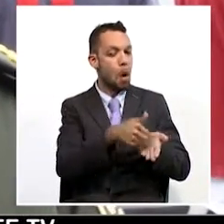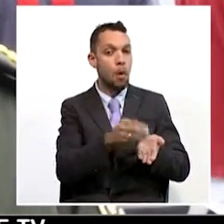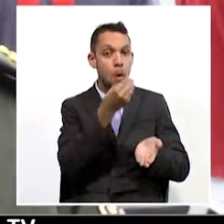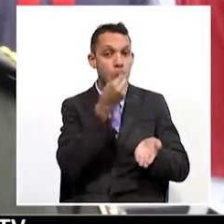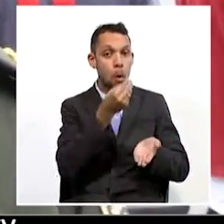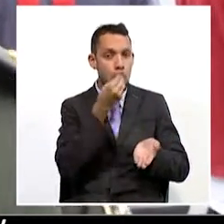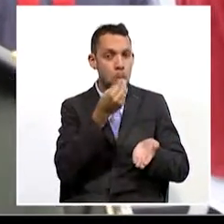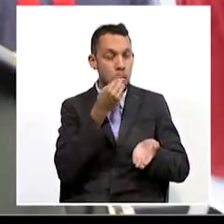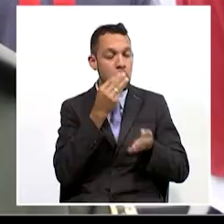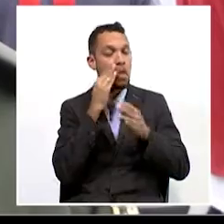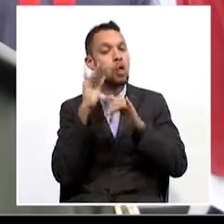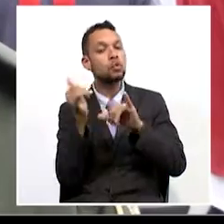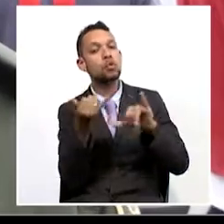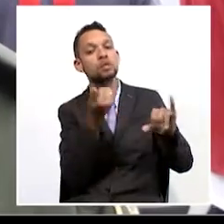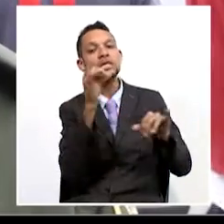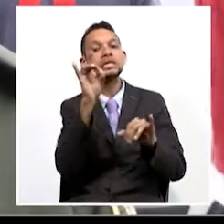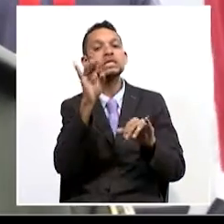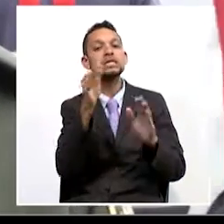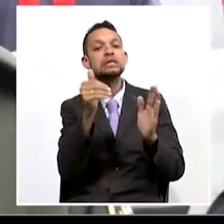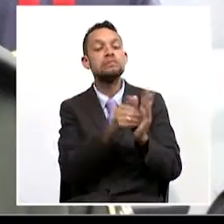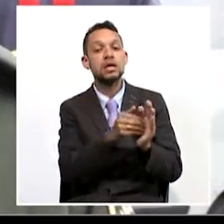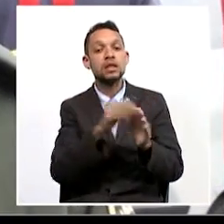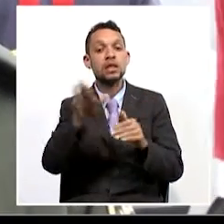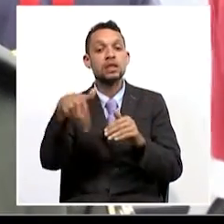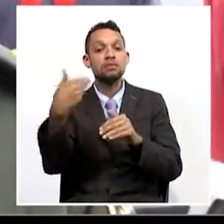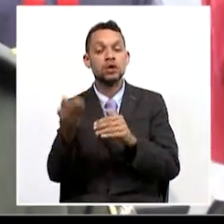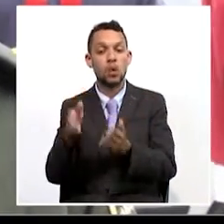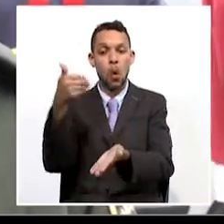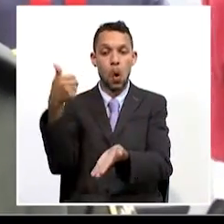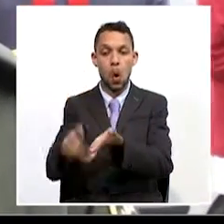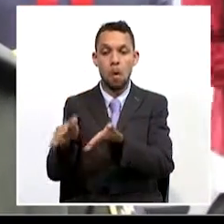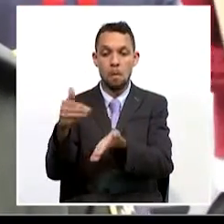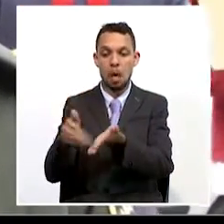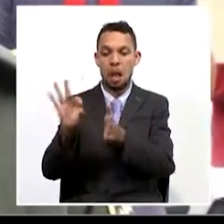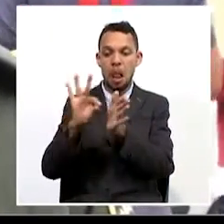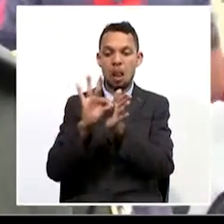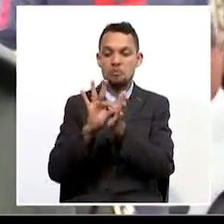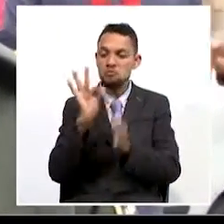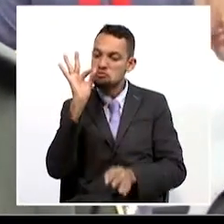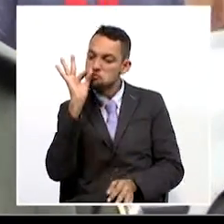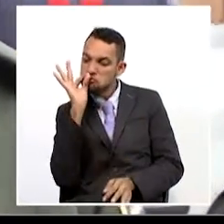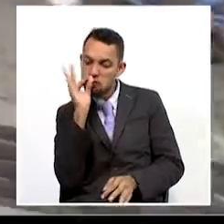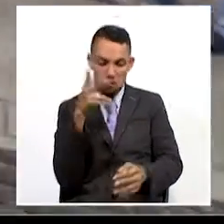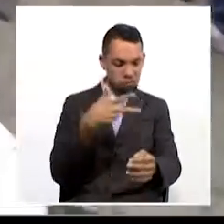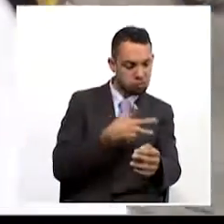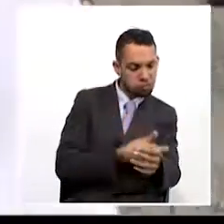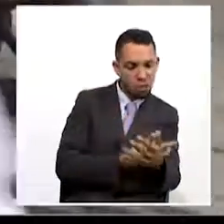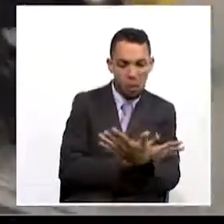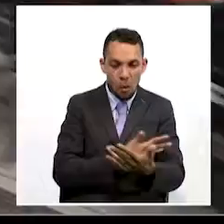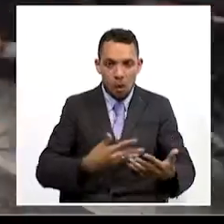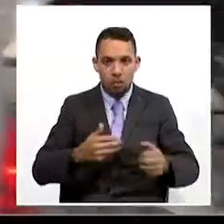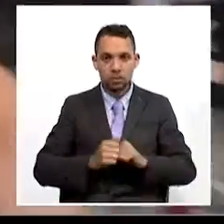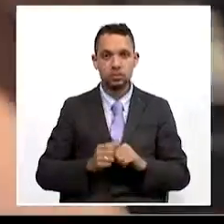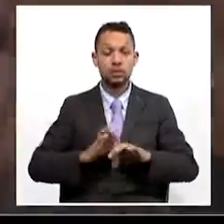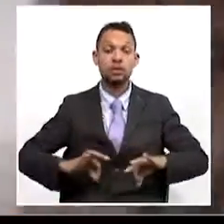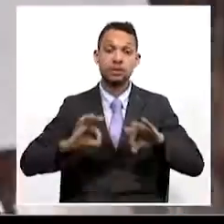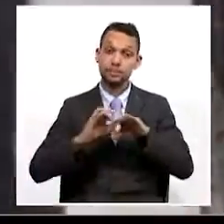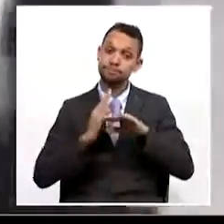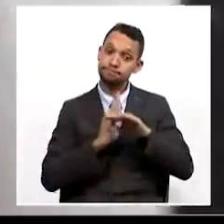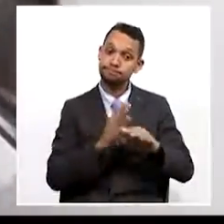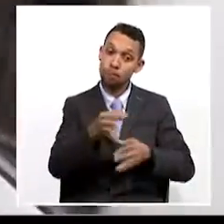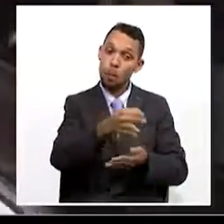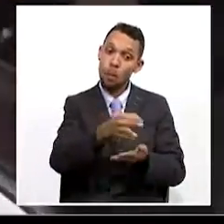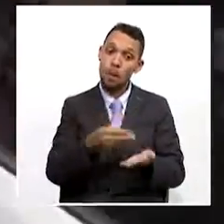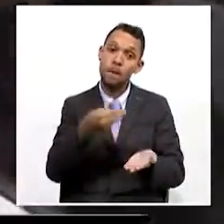comida y dormida, 15.000 pesos. El resto de dinero se va a las ollas, a los lugares de venta de estupefacientes. Esta campaña contra la delincuencia